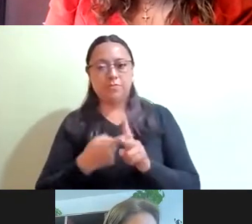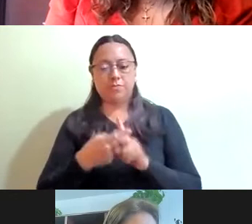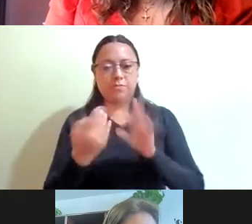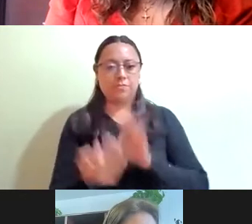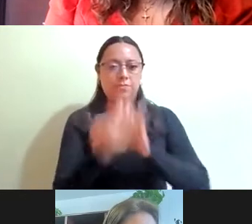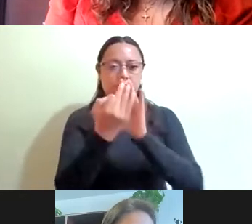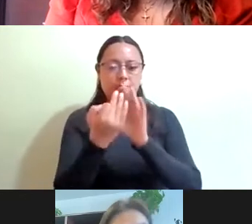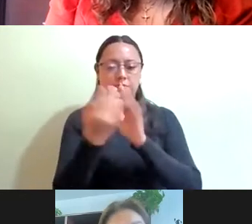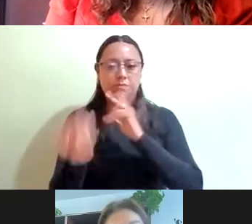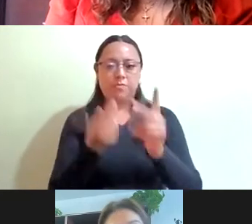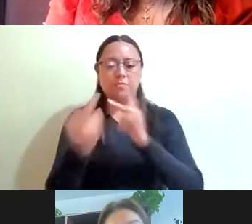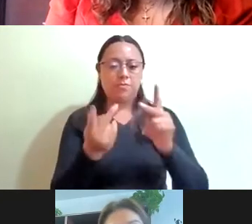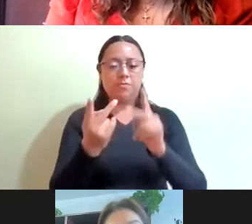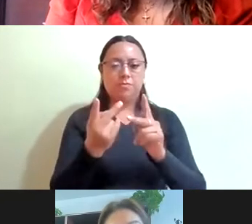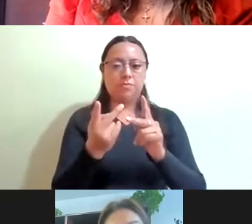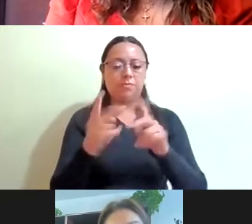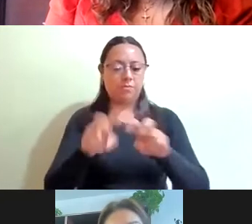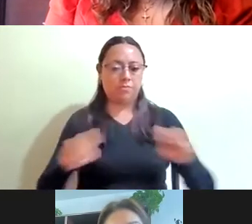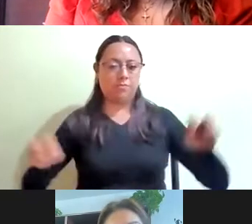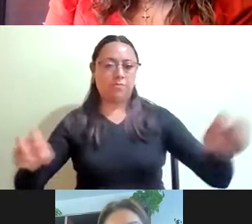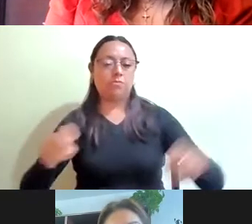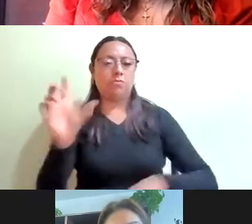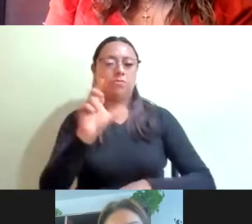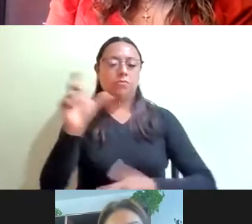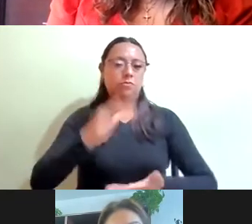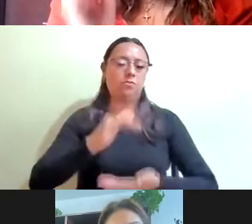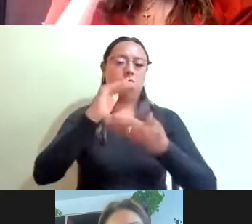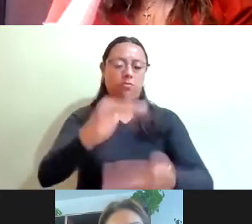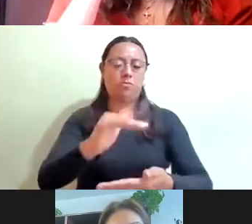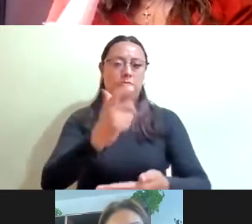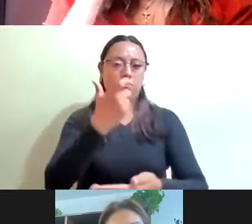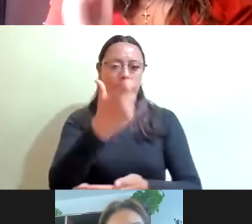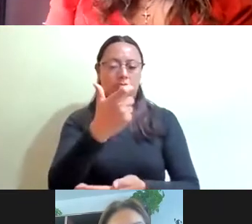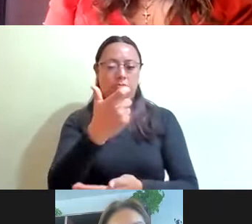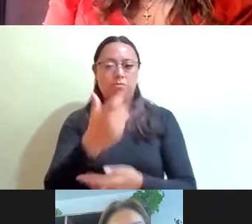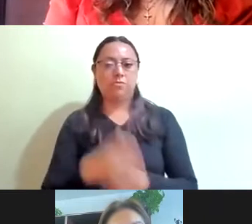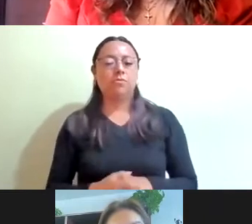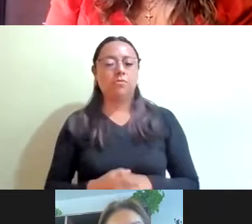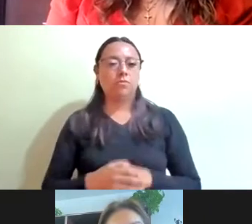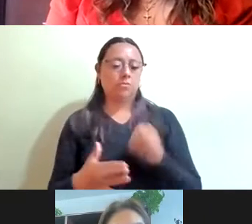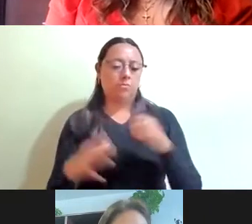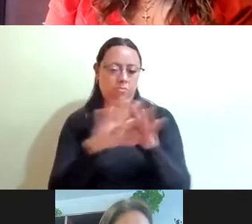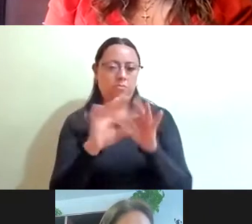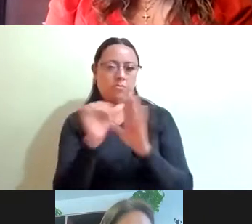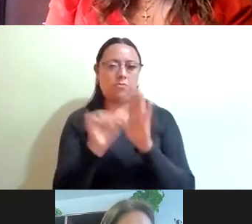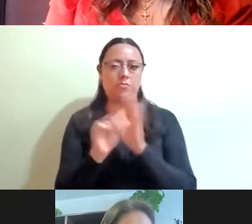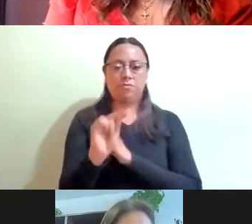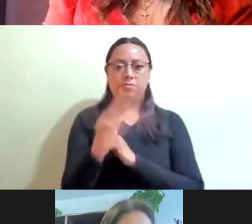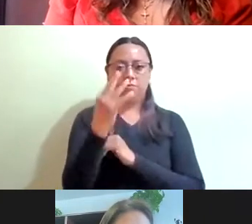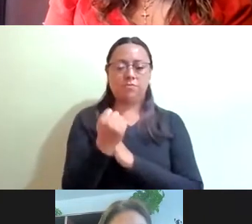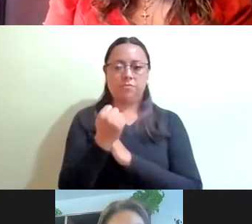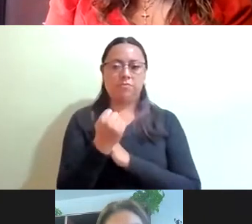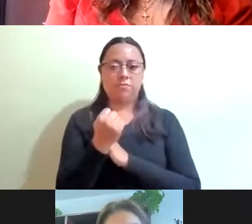Pleno al entregar su paquete presupuestal, de acuerdo al artículo 89, que de acuerdo a